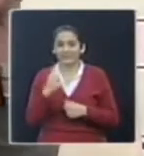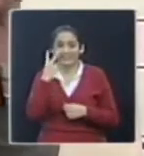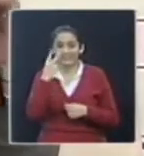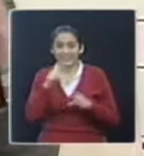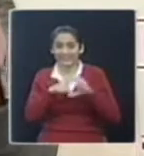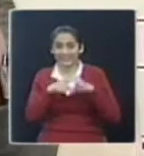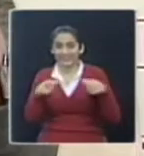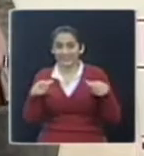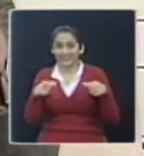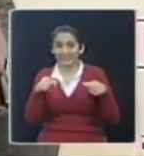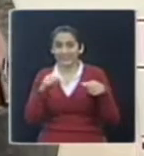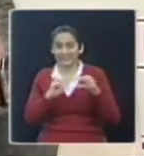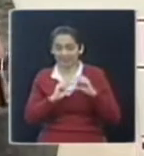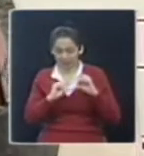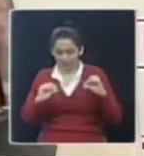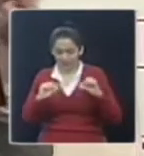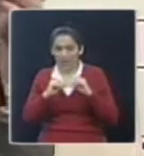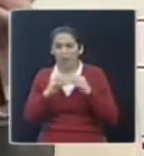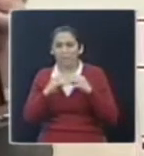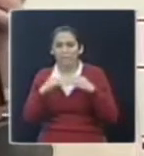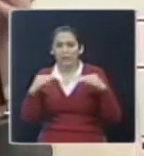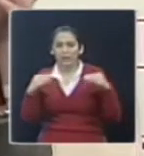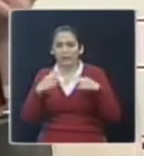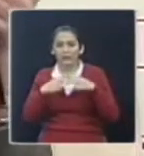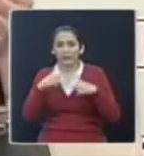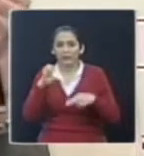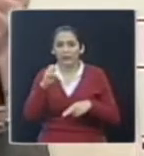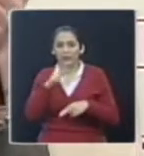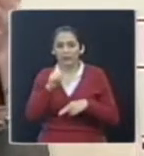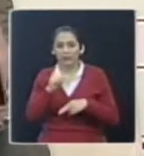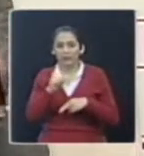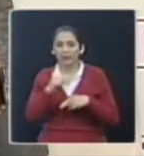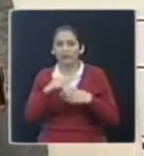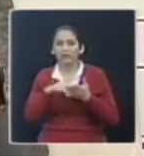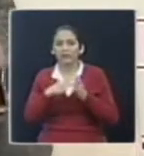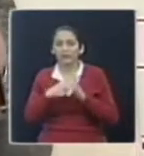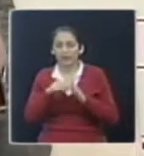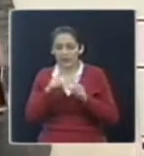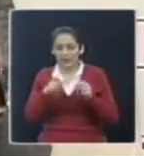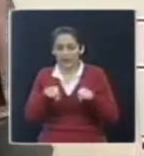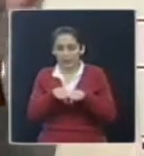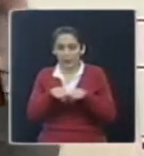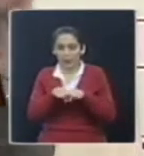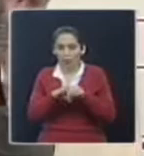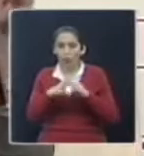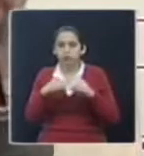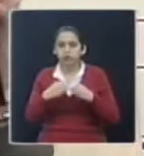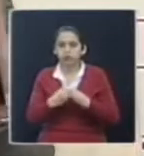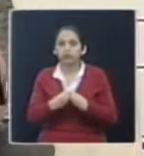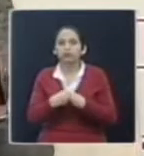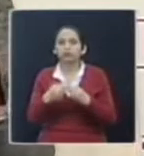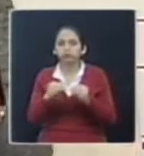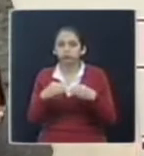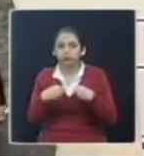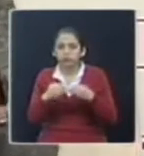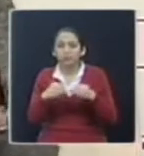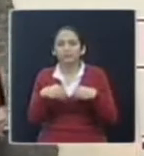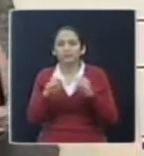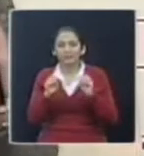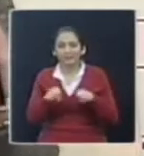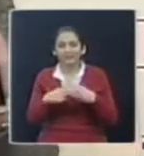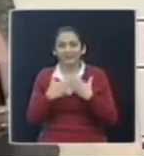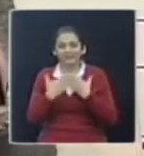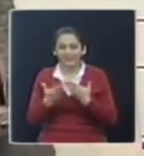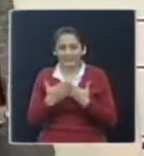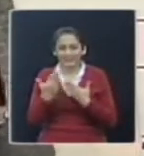es un material llamado EVA, que ofrece flexibilidad y confort a los niños. Y también tenemos la plantilla, que de